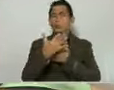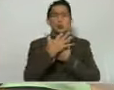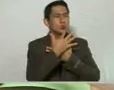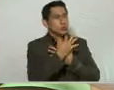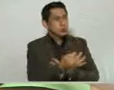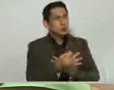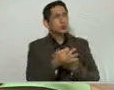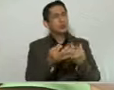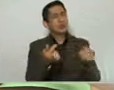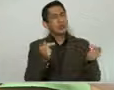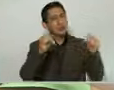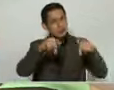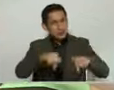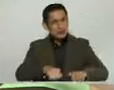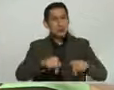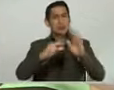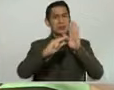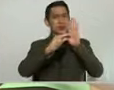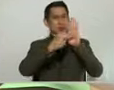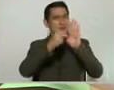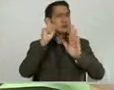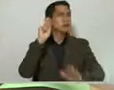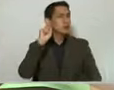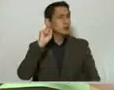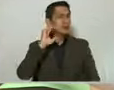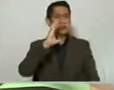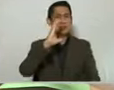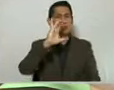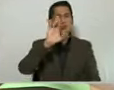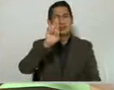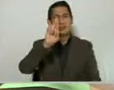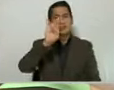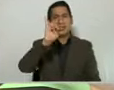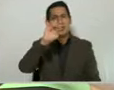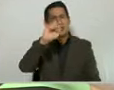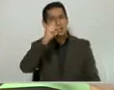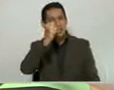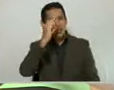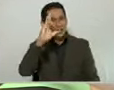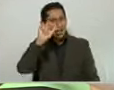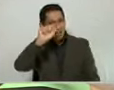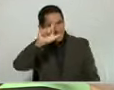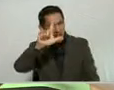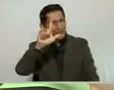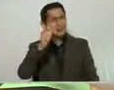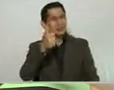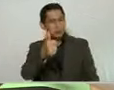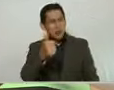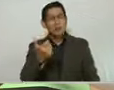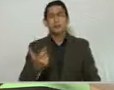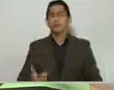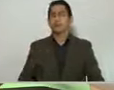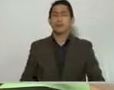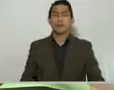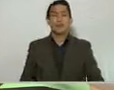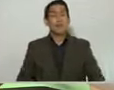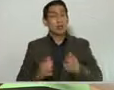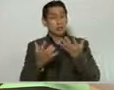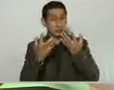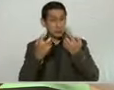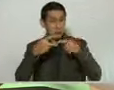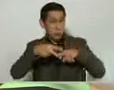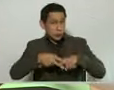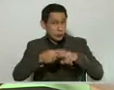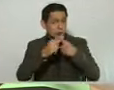reiterado tenerla acá en los estudios de su estación, la del pueblo, Radio Cristal. Muchísimas gracias, Ricardo. Y queremos iniciar